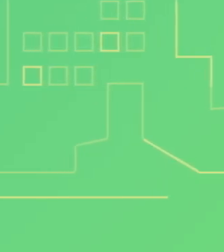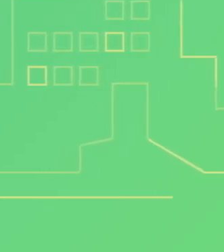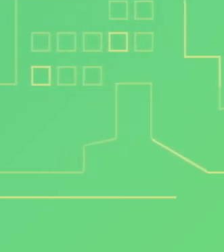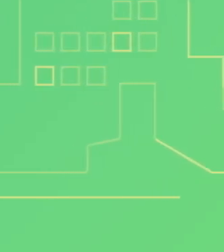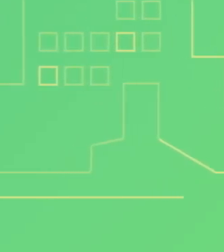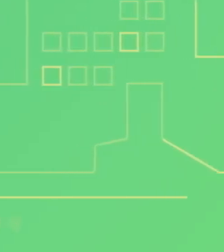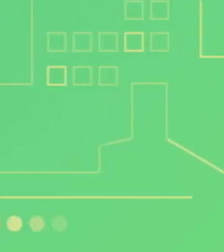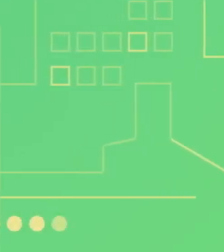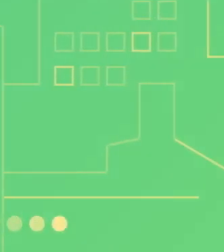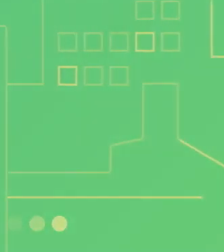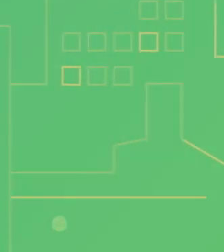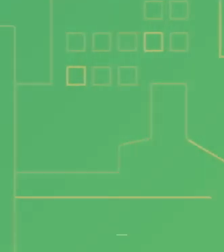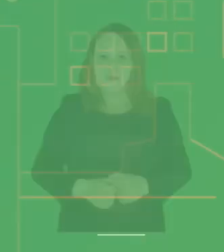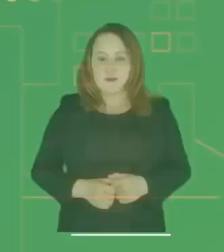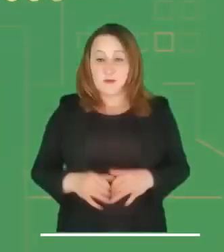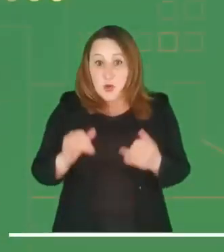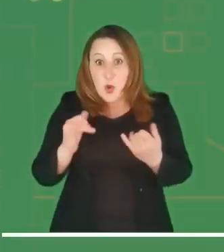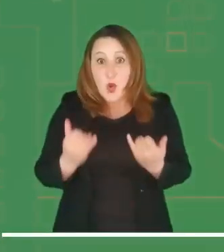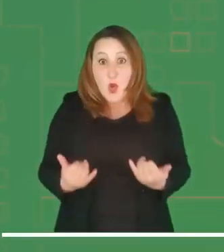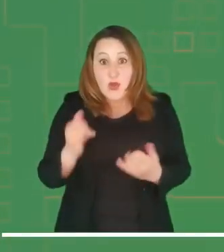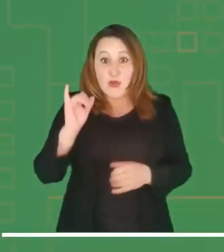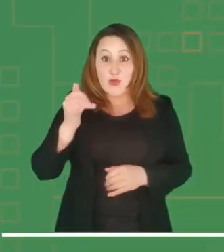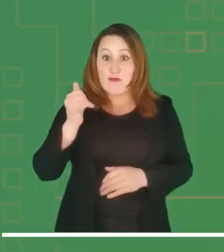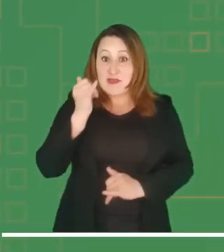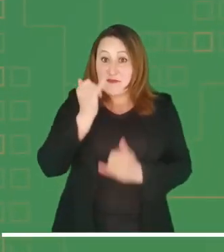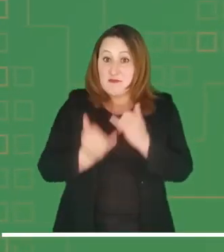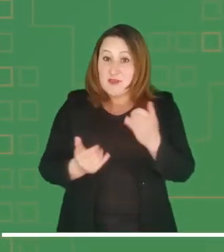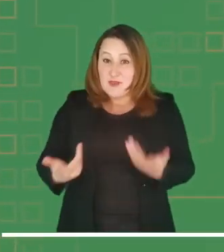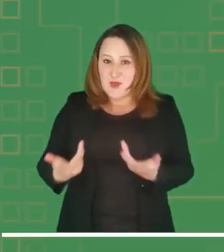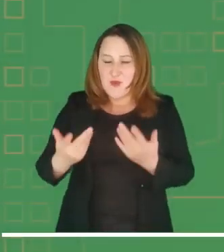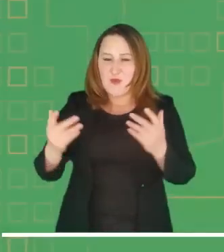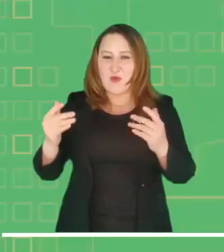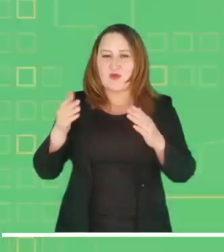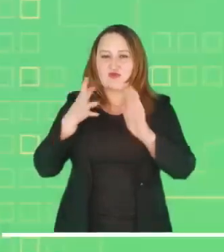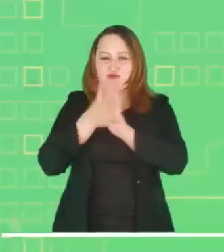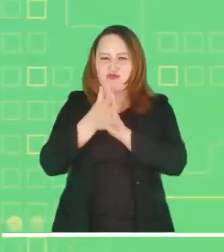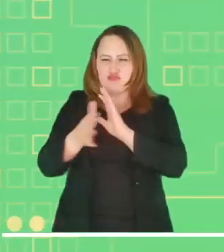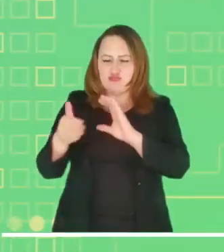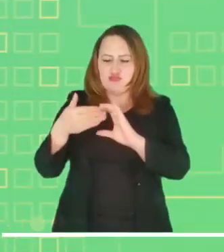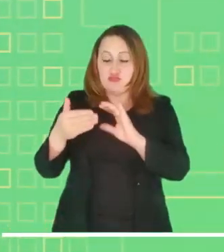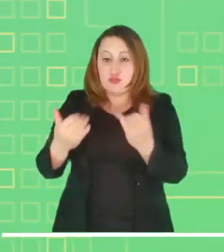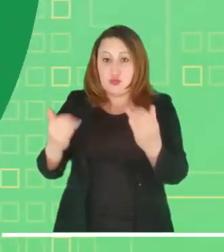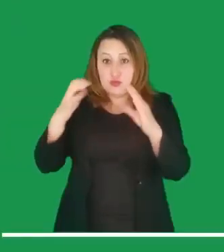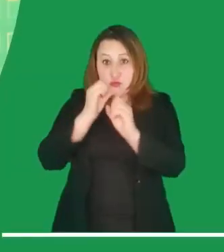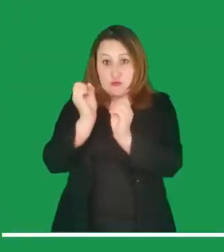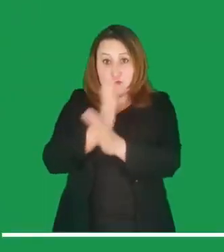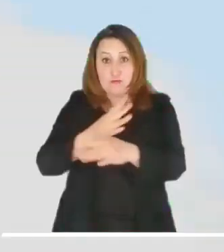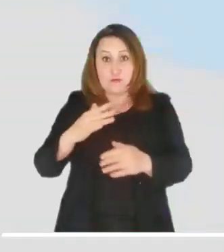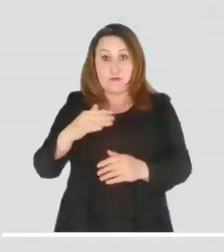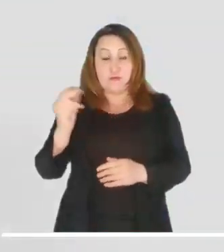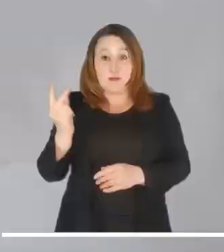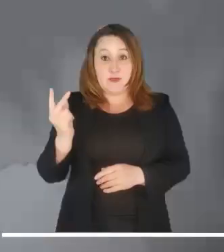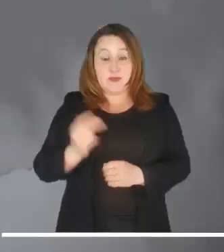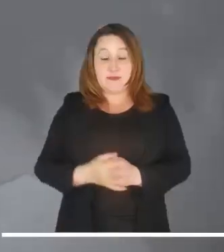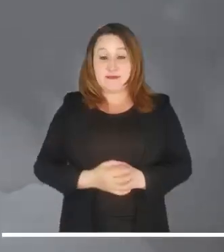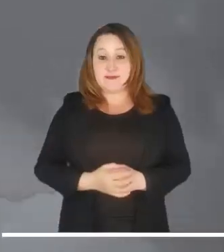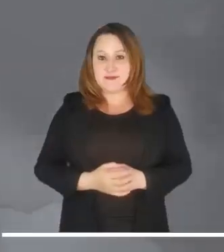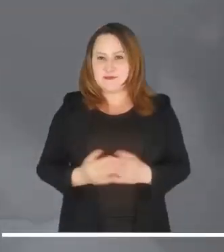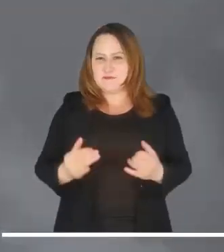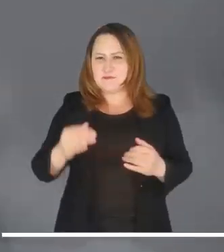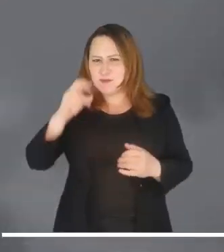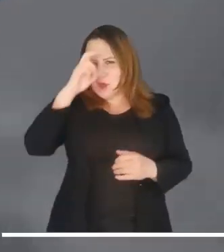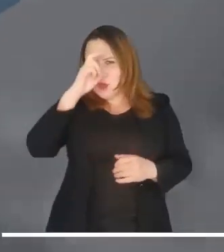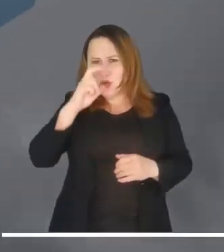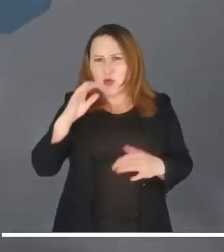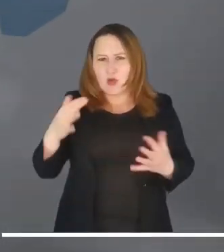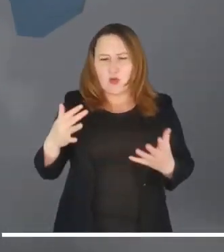Despedimos este jueves con el pronóstico del tiempo de la noche de hoy y la madrugada del viernes. En el norte del país tendremos un